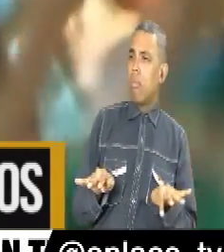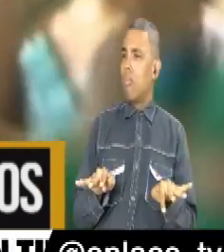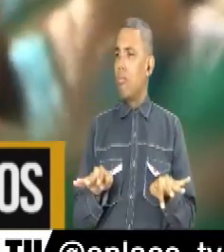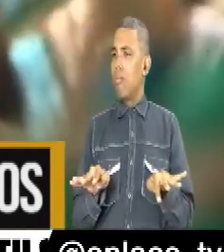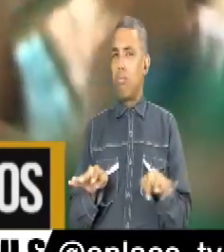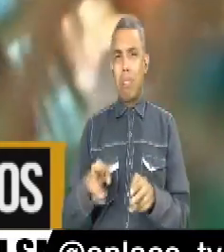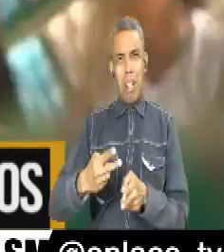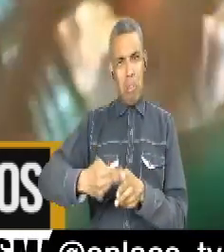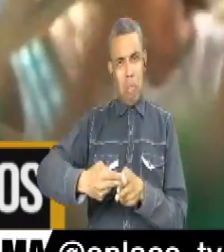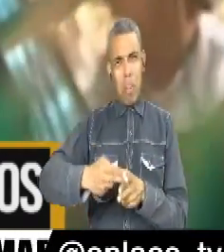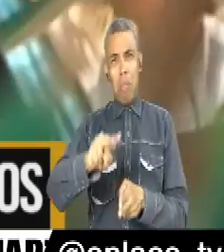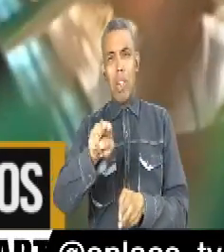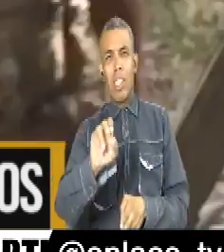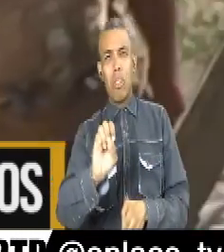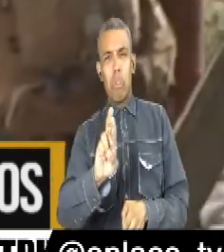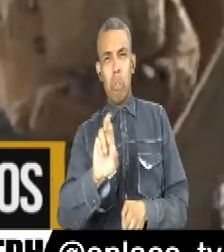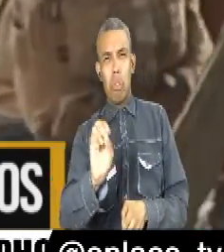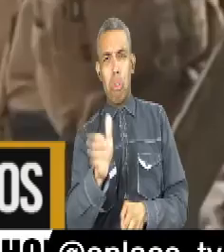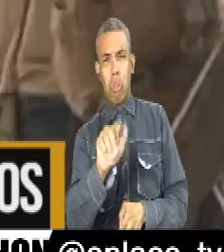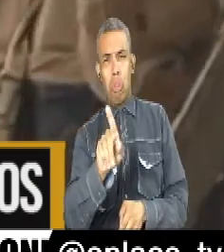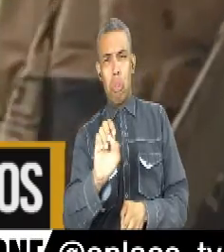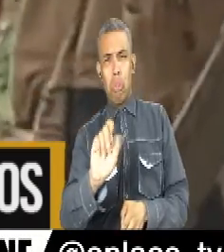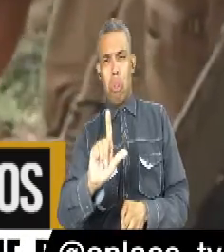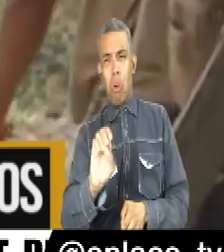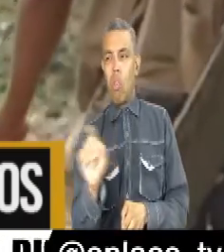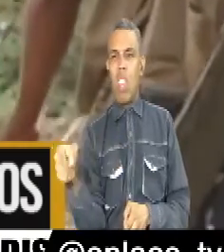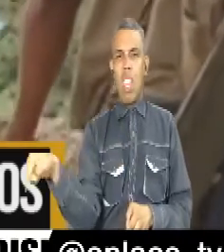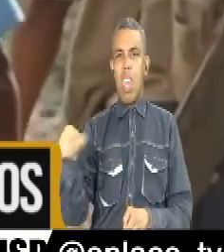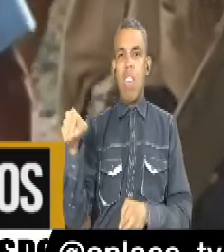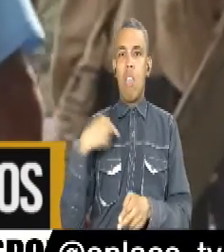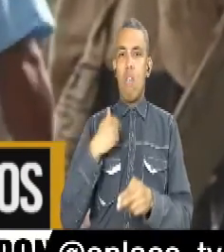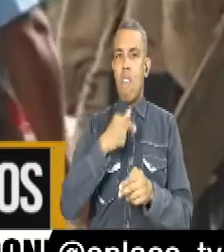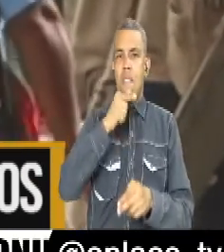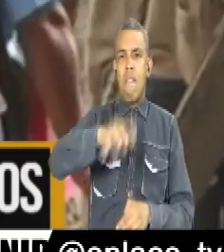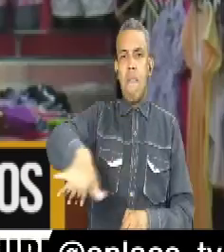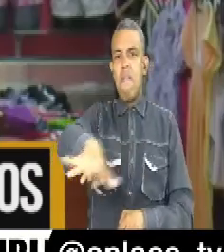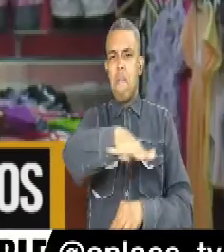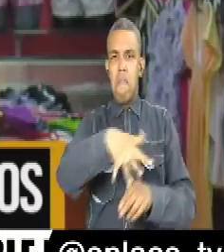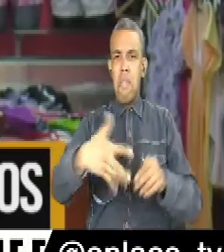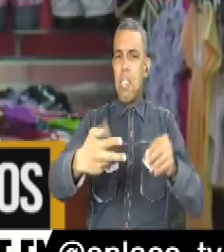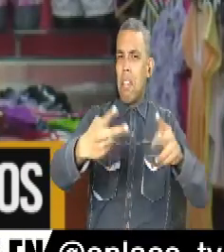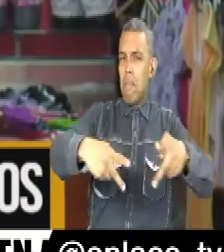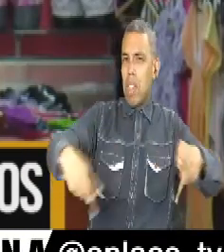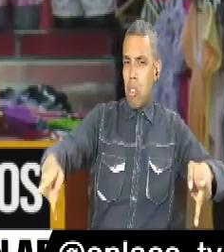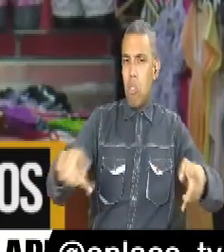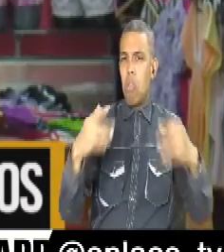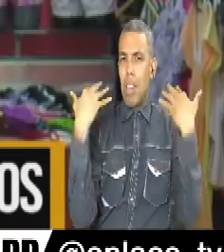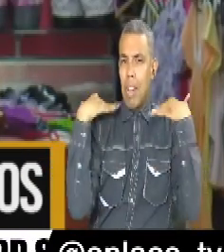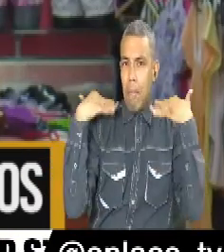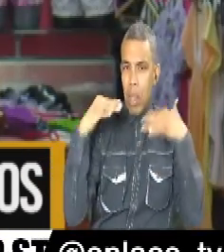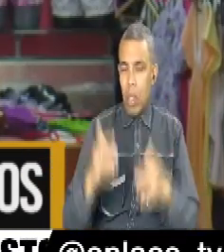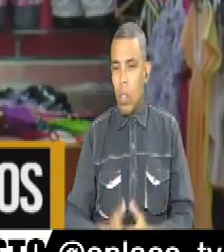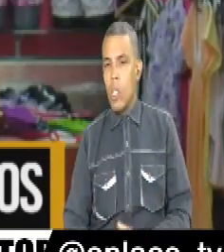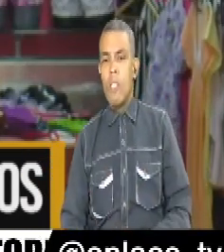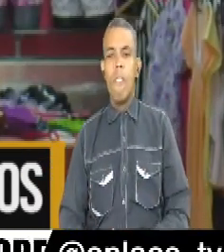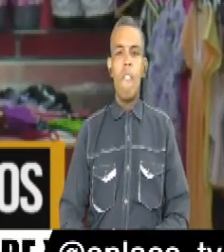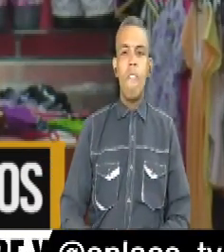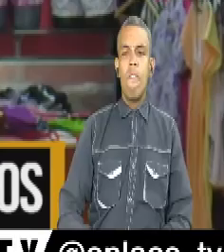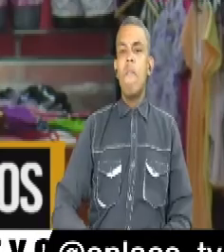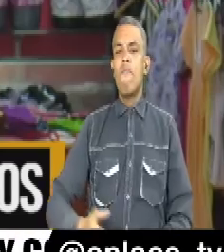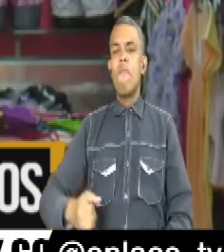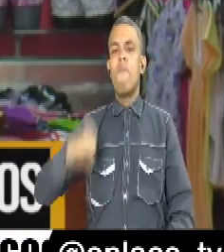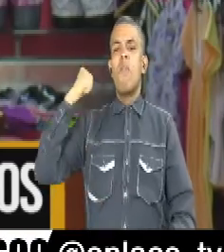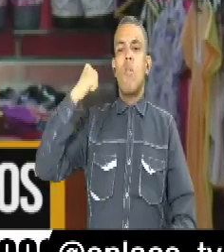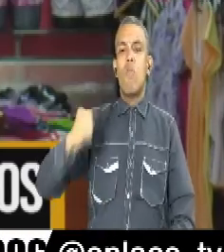individualmente, particularmente, se meten a las fincas, amenazan a la gente y según la denuncia de la comunidad se